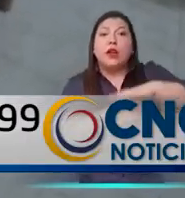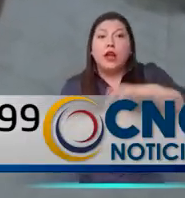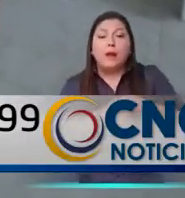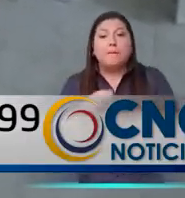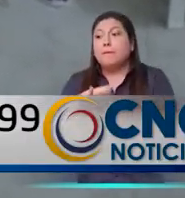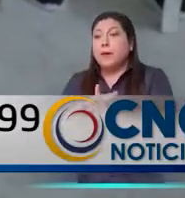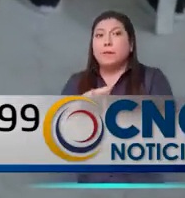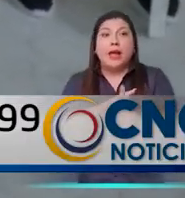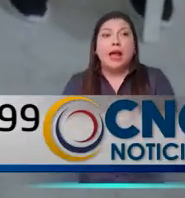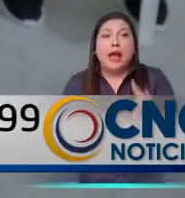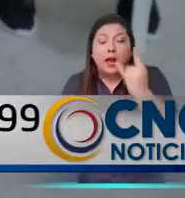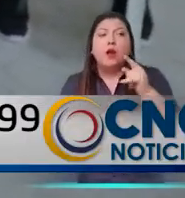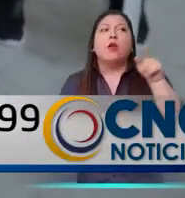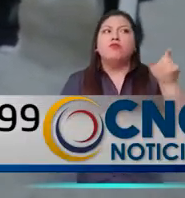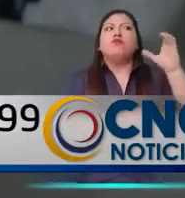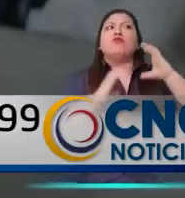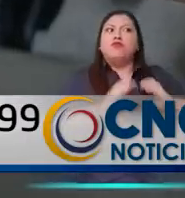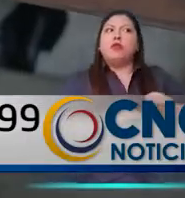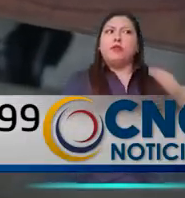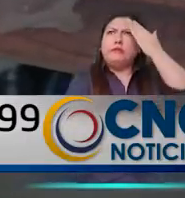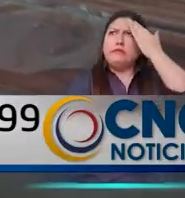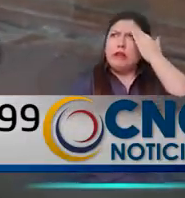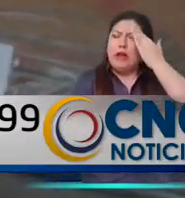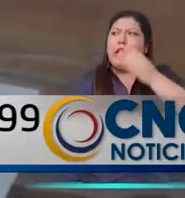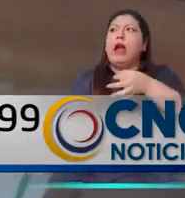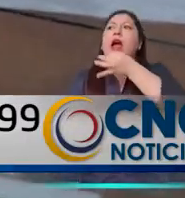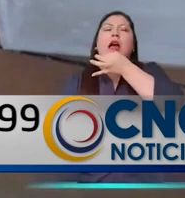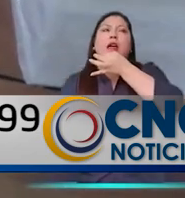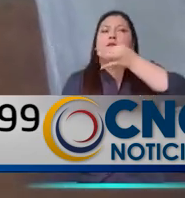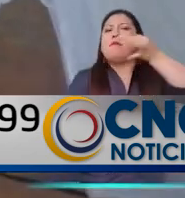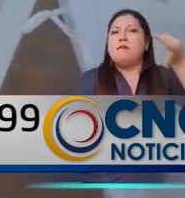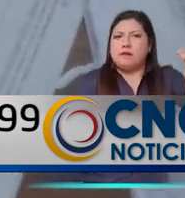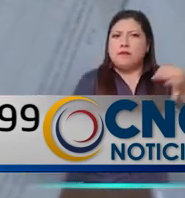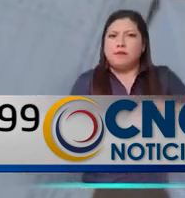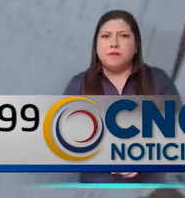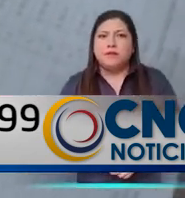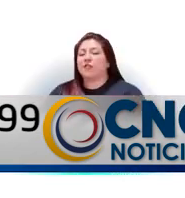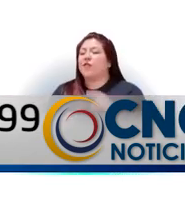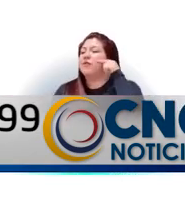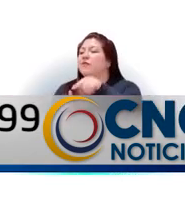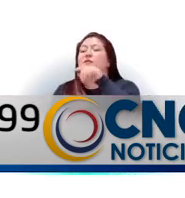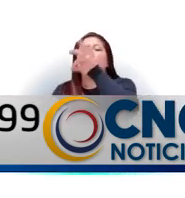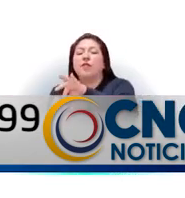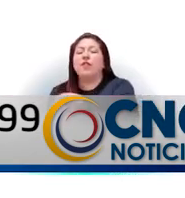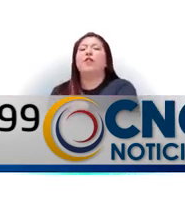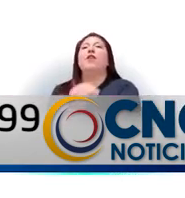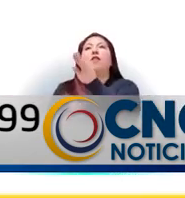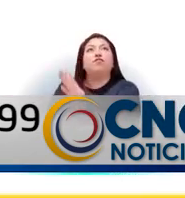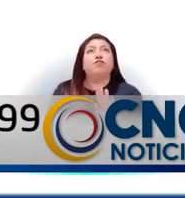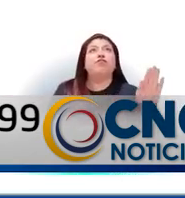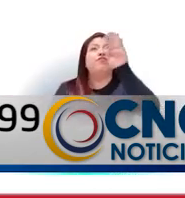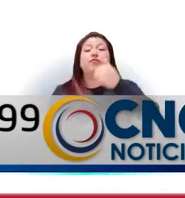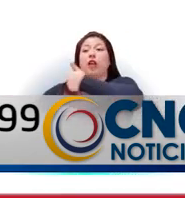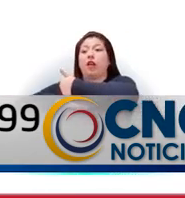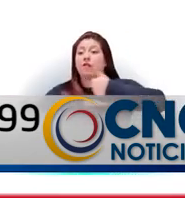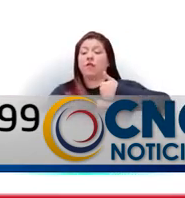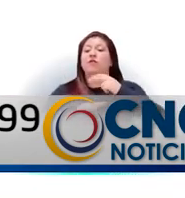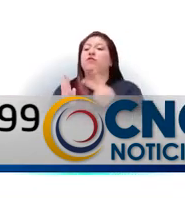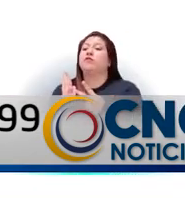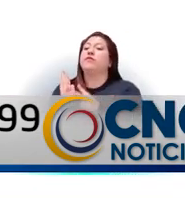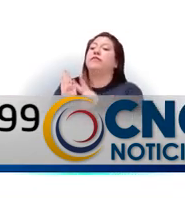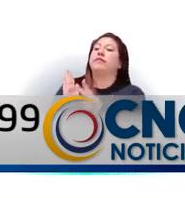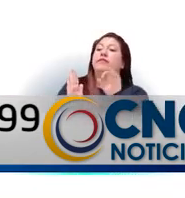horario de atención desde las 11 de la mañana hasta las 8 de la noche los puestos de donde tradicionalmente los ciudadanos